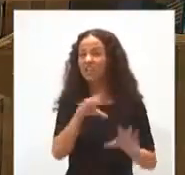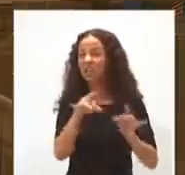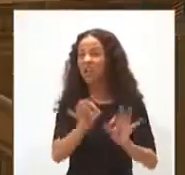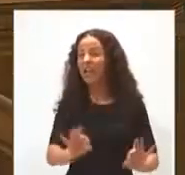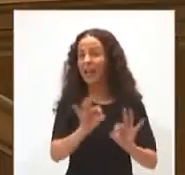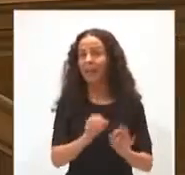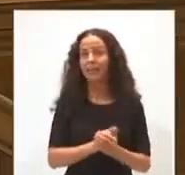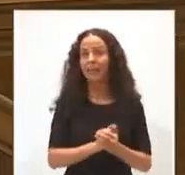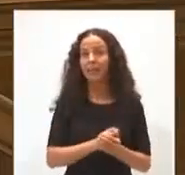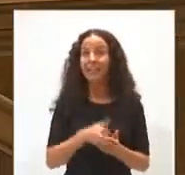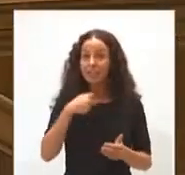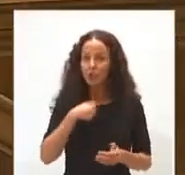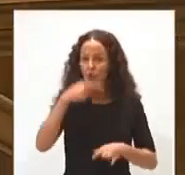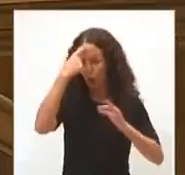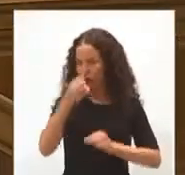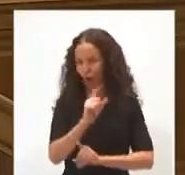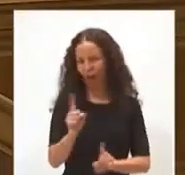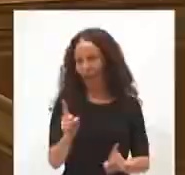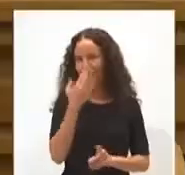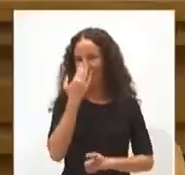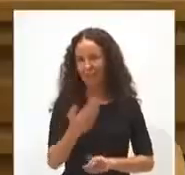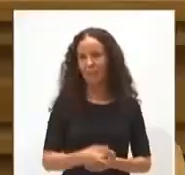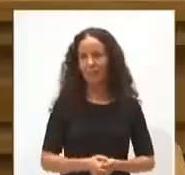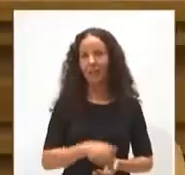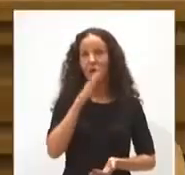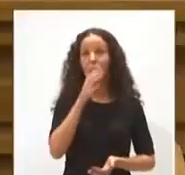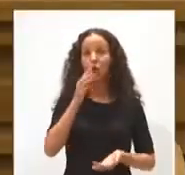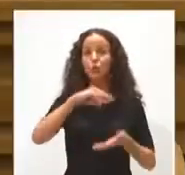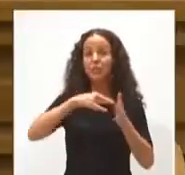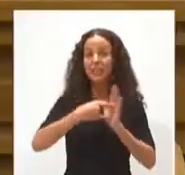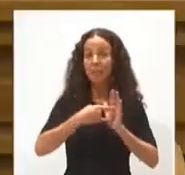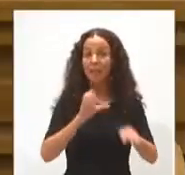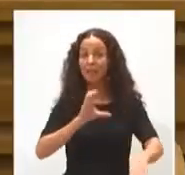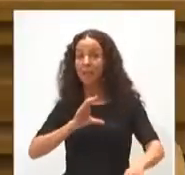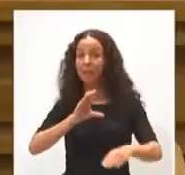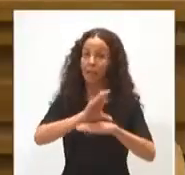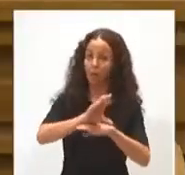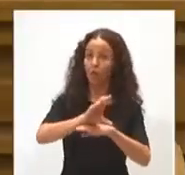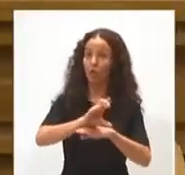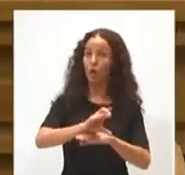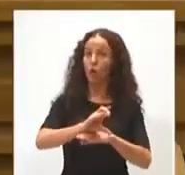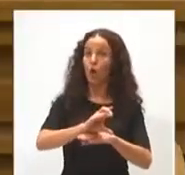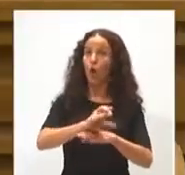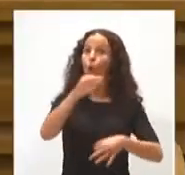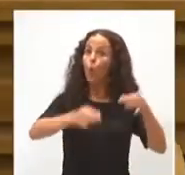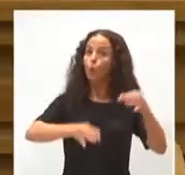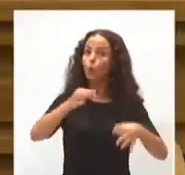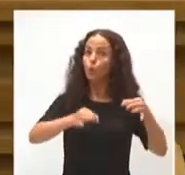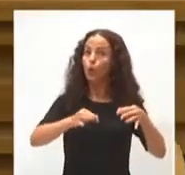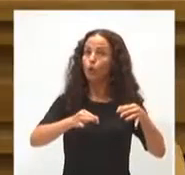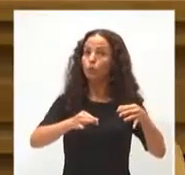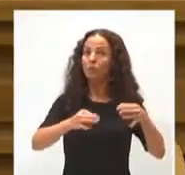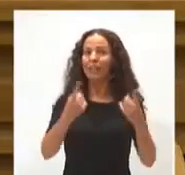soy escéptico sinceramente porque para que pueda ver un sistema de financiación justo tienen que darse dos